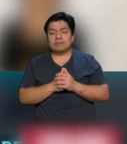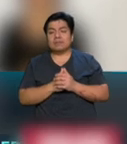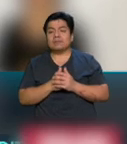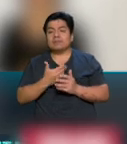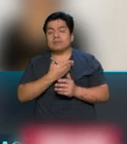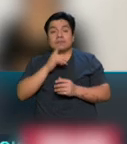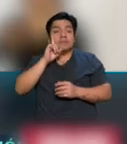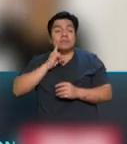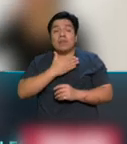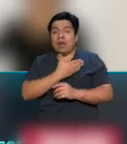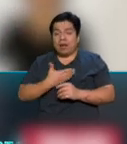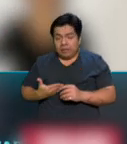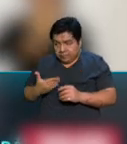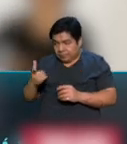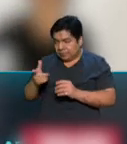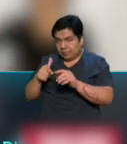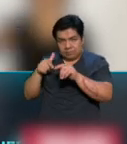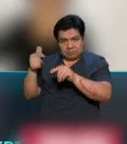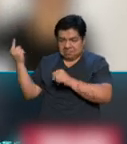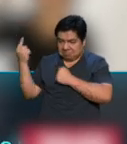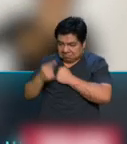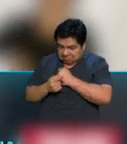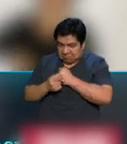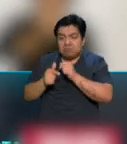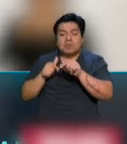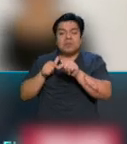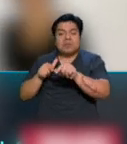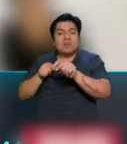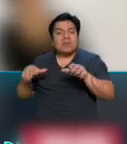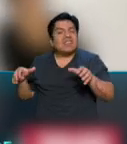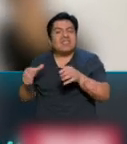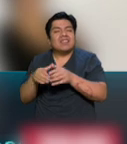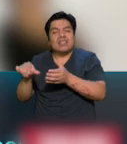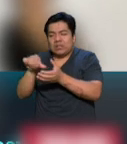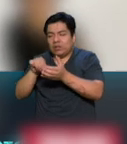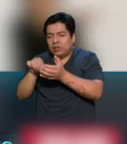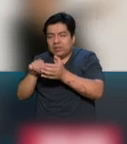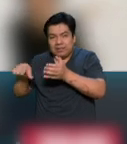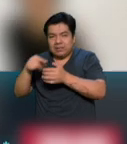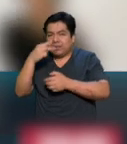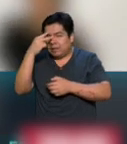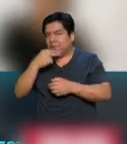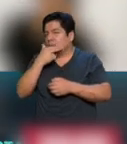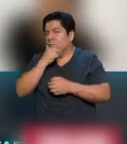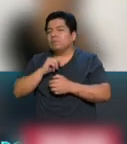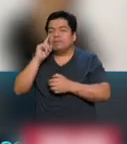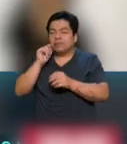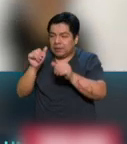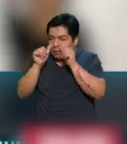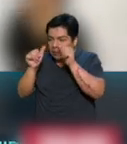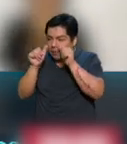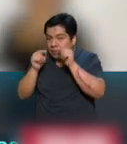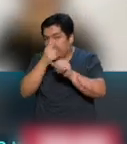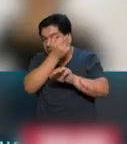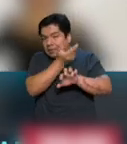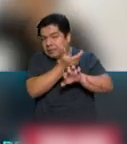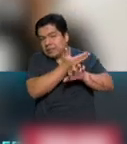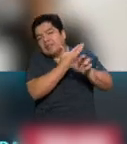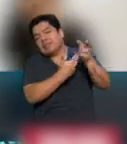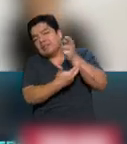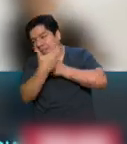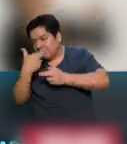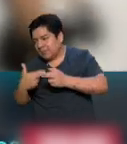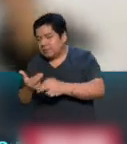La presidenta ha instruido continuar con la operación de estos centros para atender a mexicanas y mexicanos repatriados,